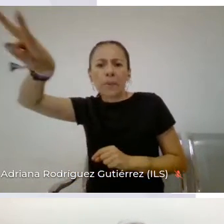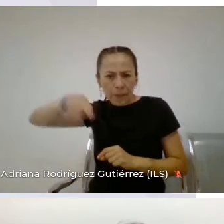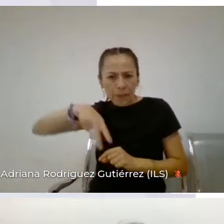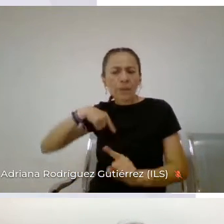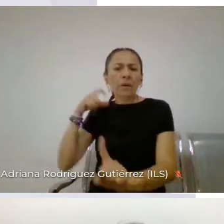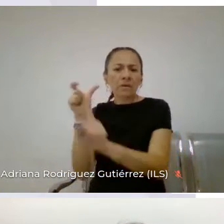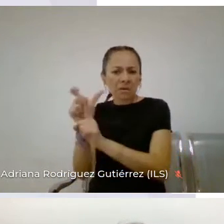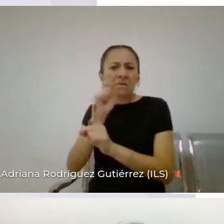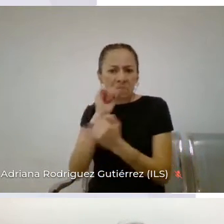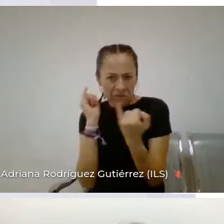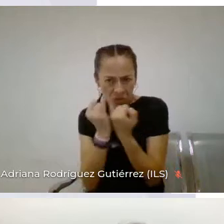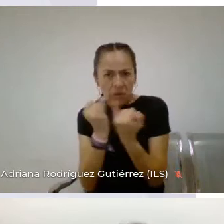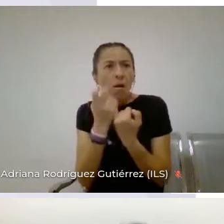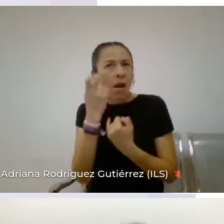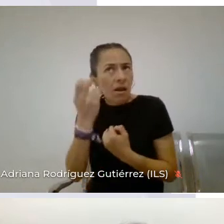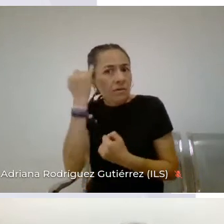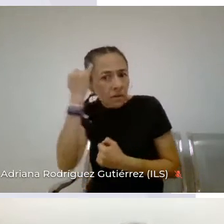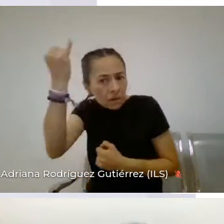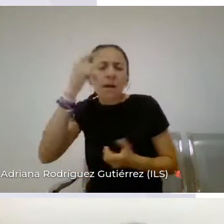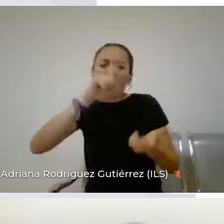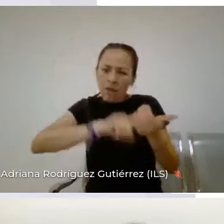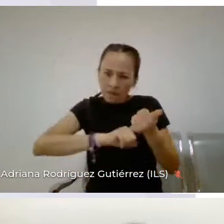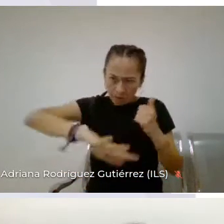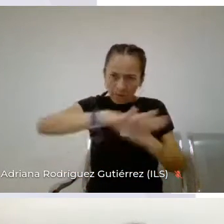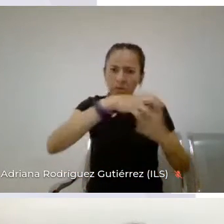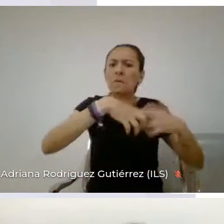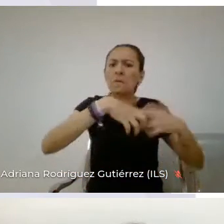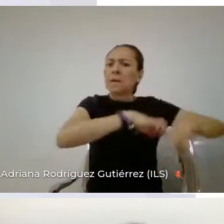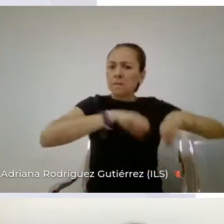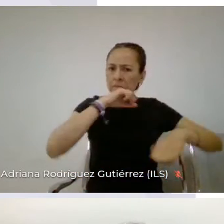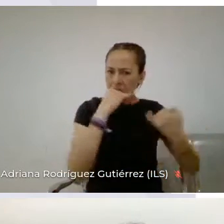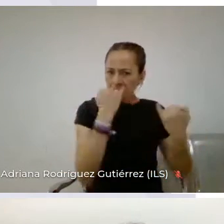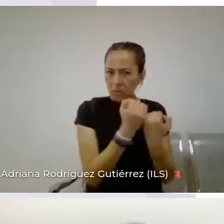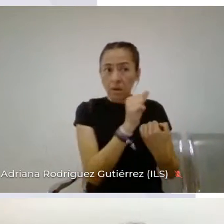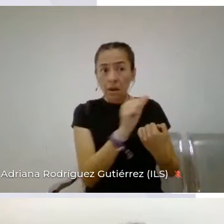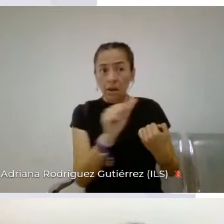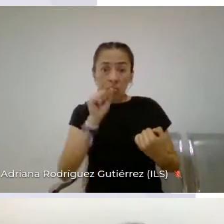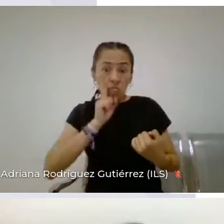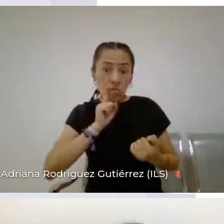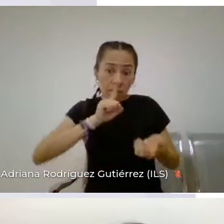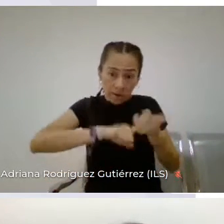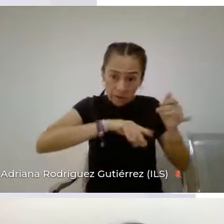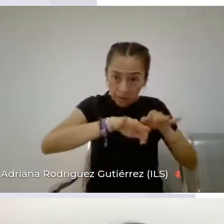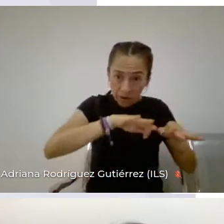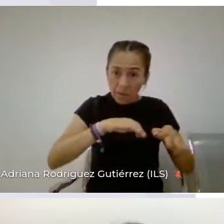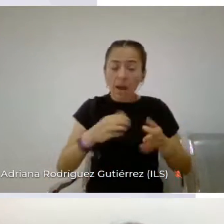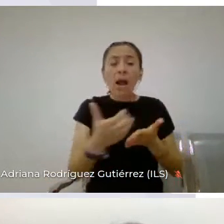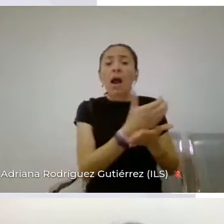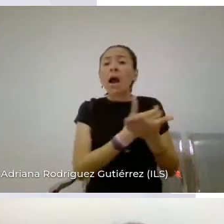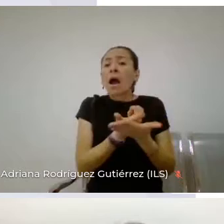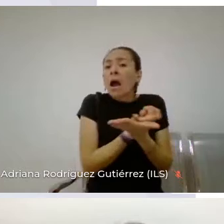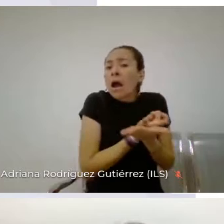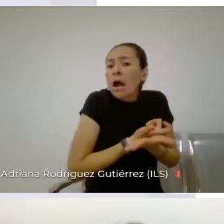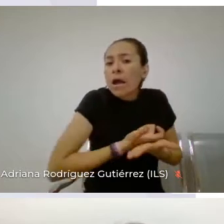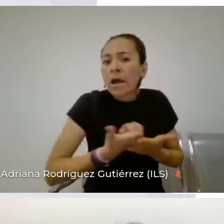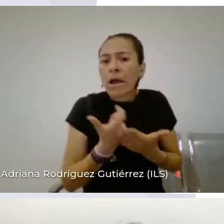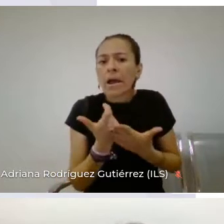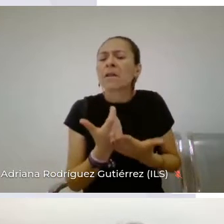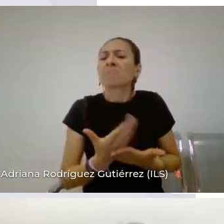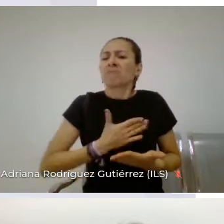la empresa. Queremos que nuestras colaboradoras ganen lo mismo sin importar su género, ¿no? No